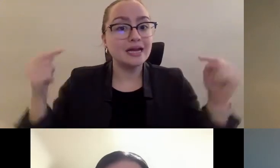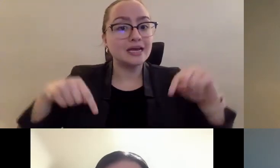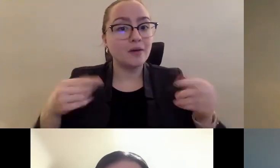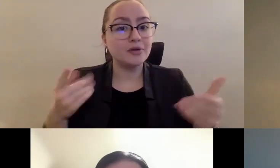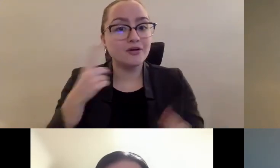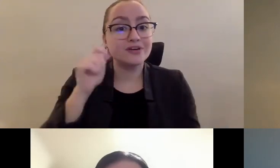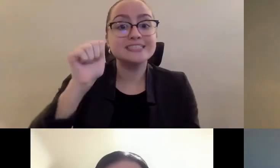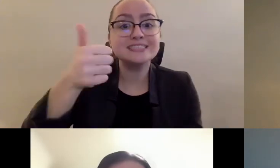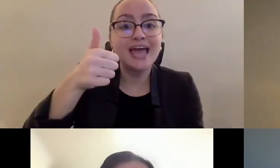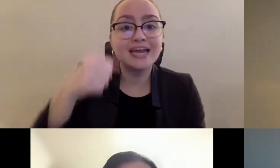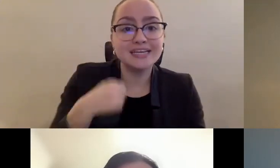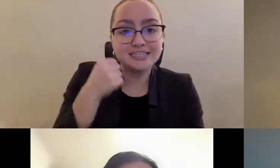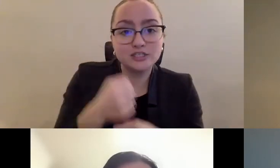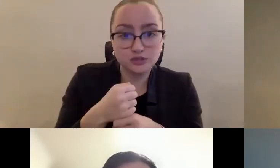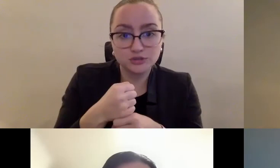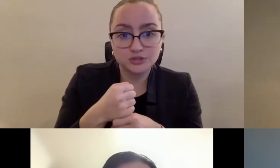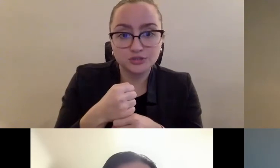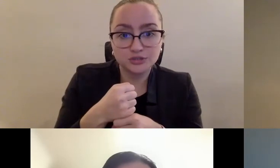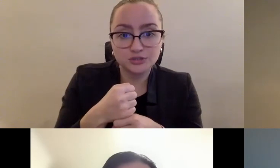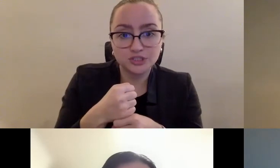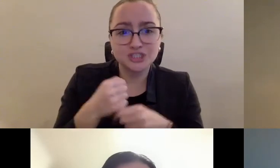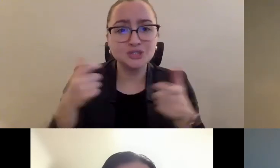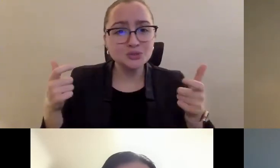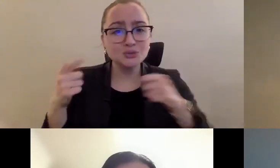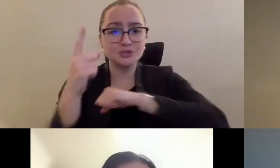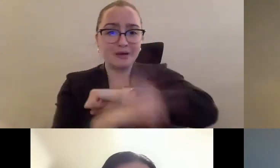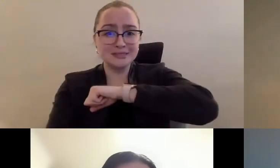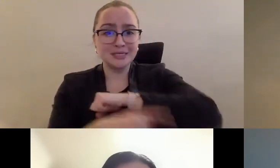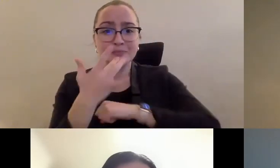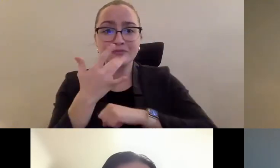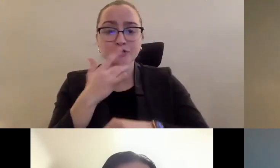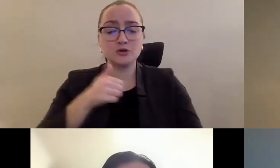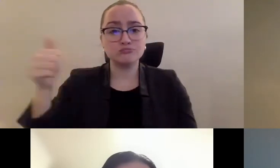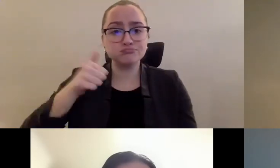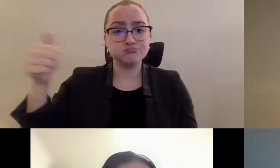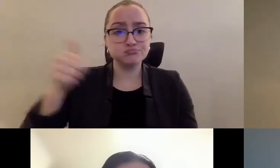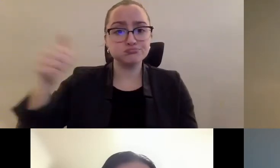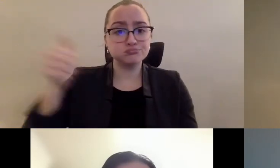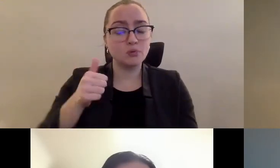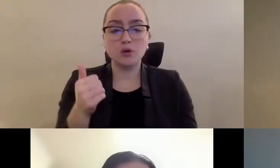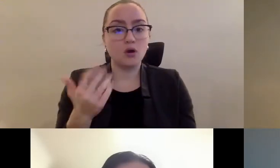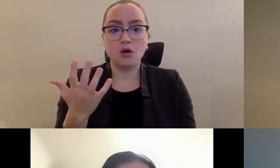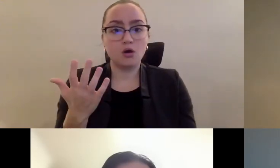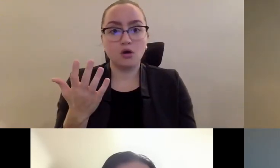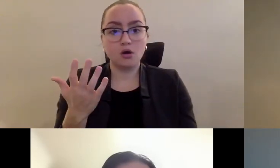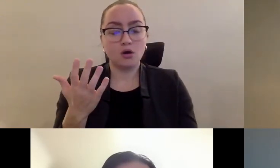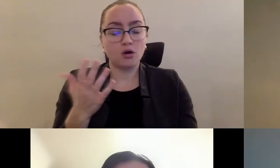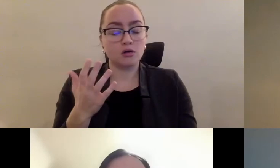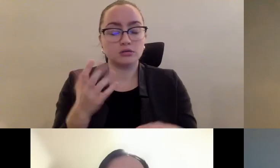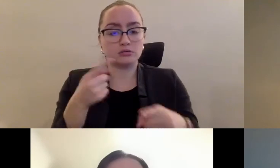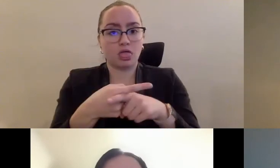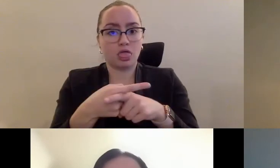país, después no puedes volver a regresar, a entrar por 10 años. Esta penalidad es muy severa y